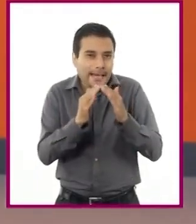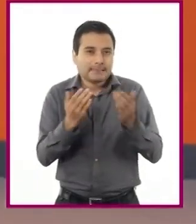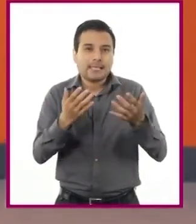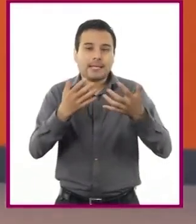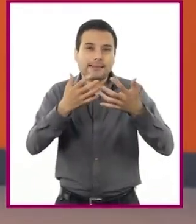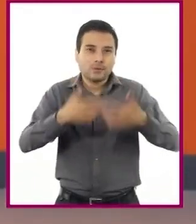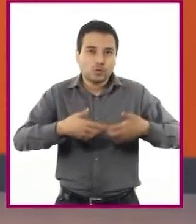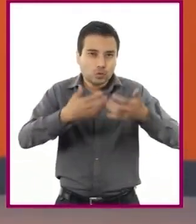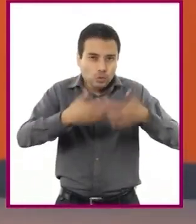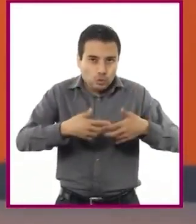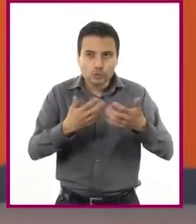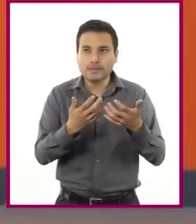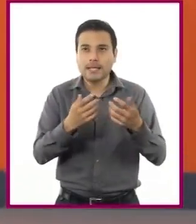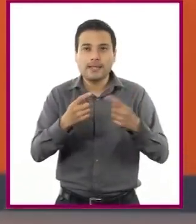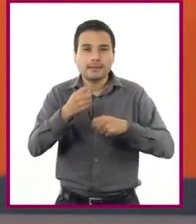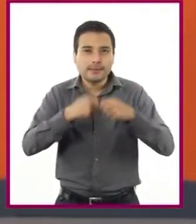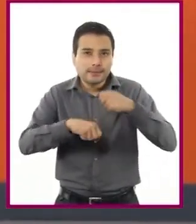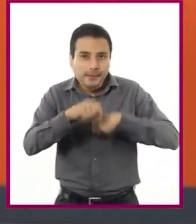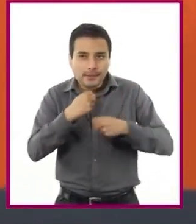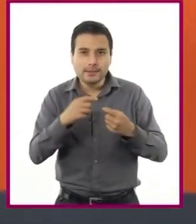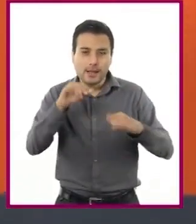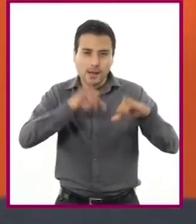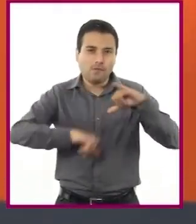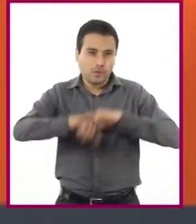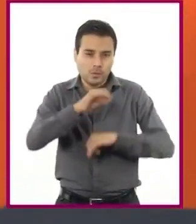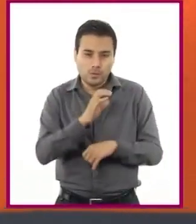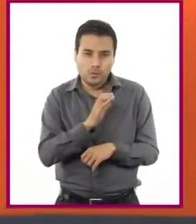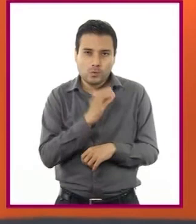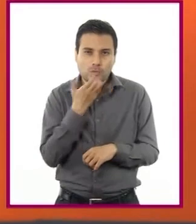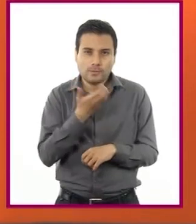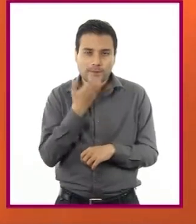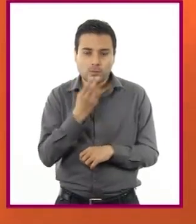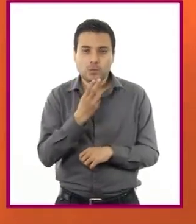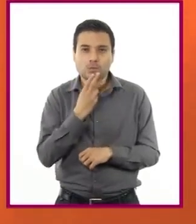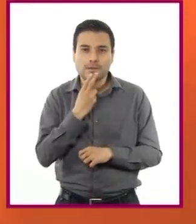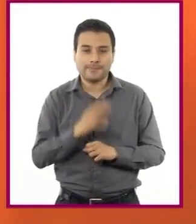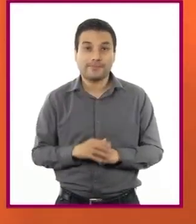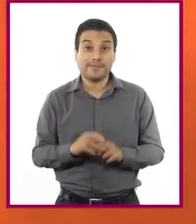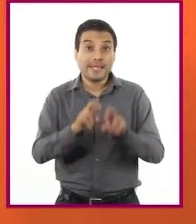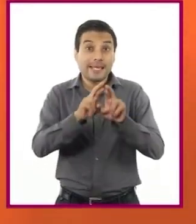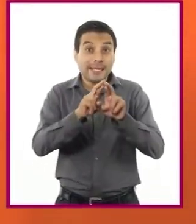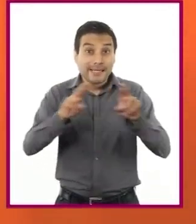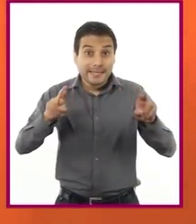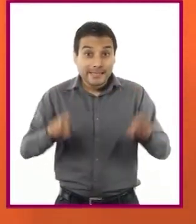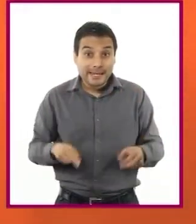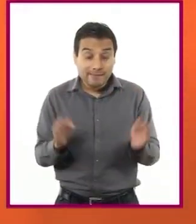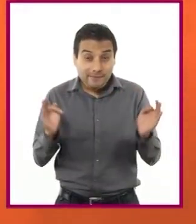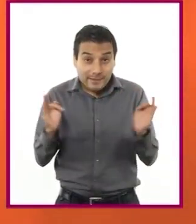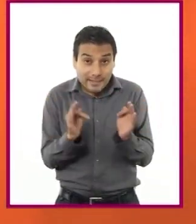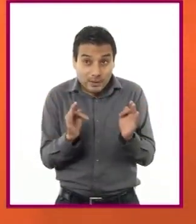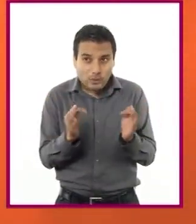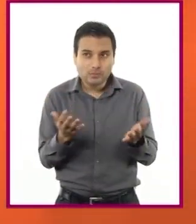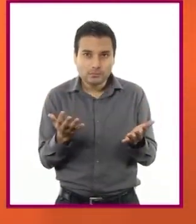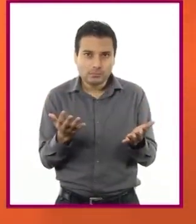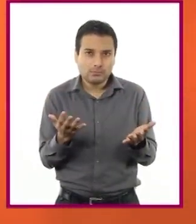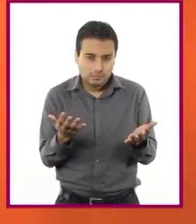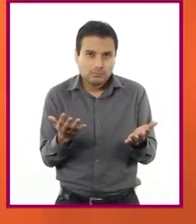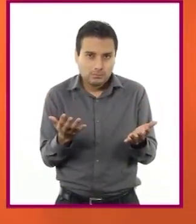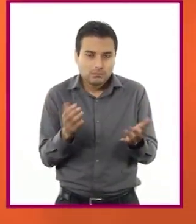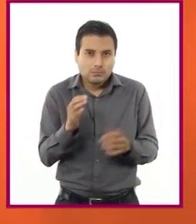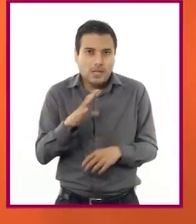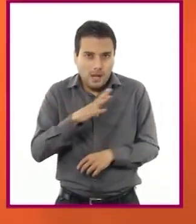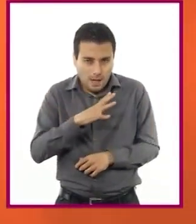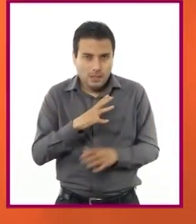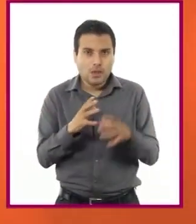industrias, comercios y hasta laboratorios médicos. Un refrigerador es un enorme recipiente, ya que tiene tanto